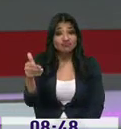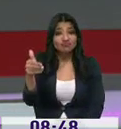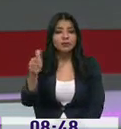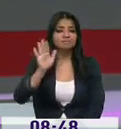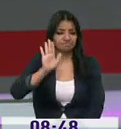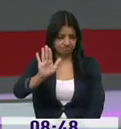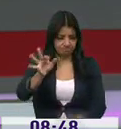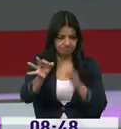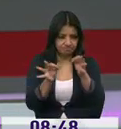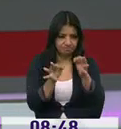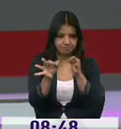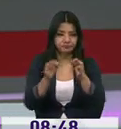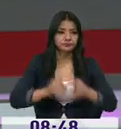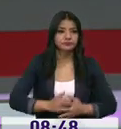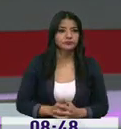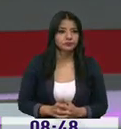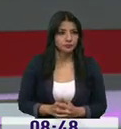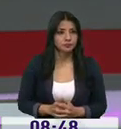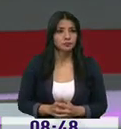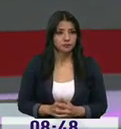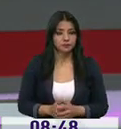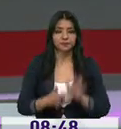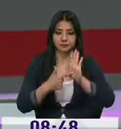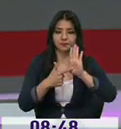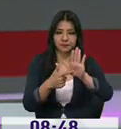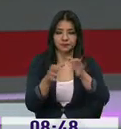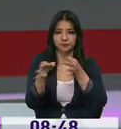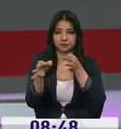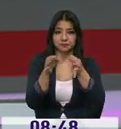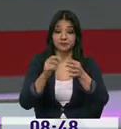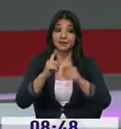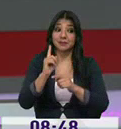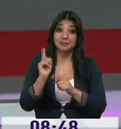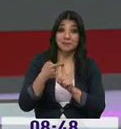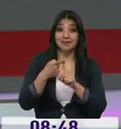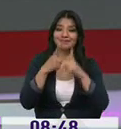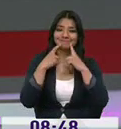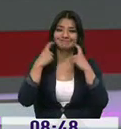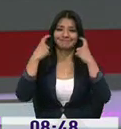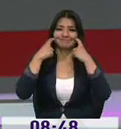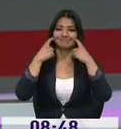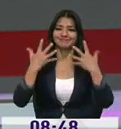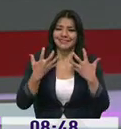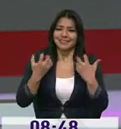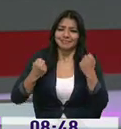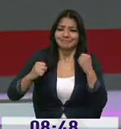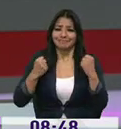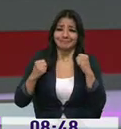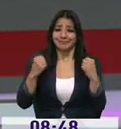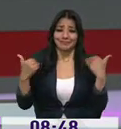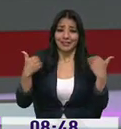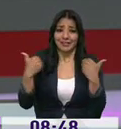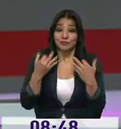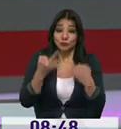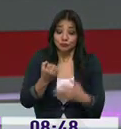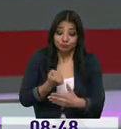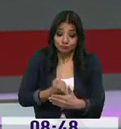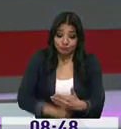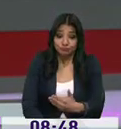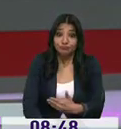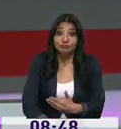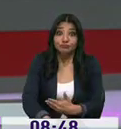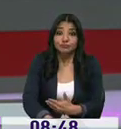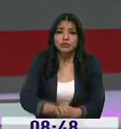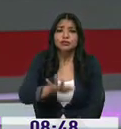particularidades. Como ven y van a ver el reportaje, la alegría por vivir le nace desde que apareció en este mundo, imagínense,